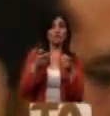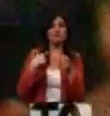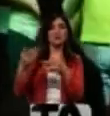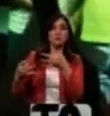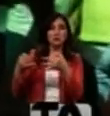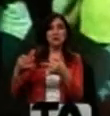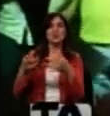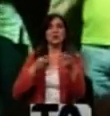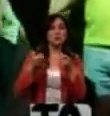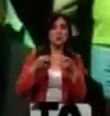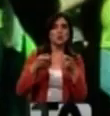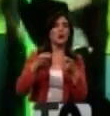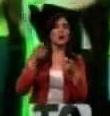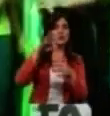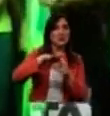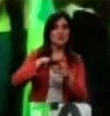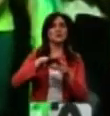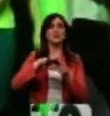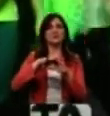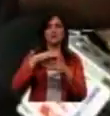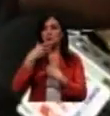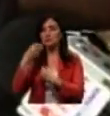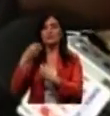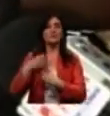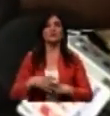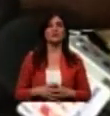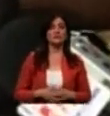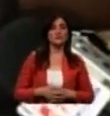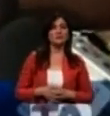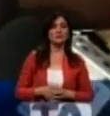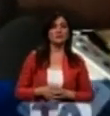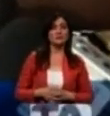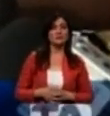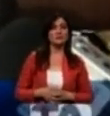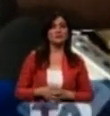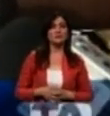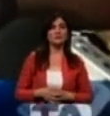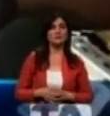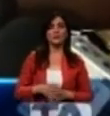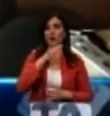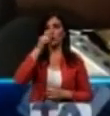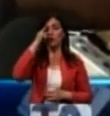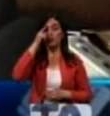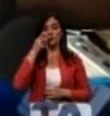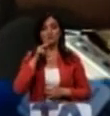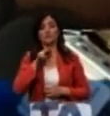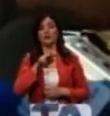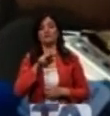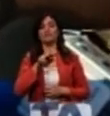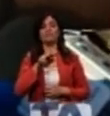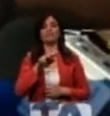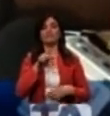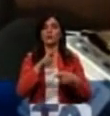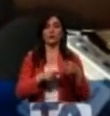poderes. Las instituciones ya no lo obedecen. Al fin se le hace ver a Correa que él no